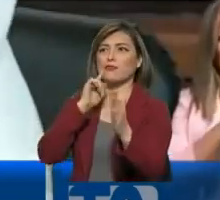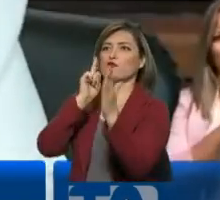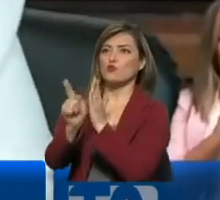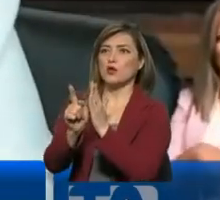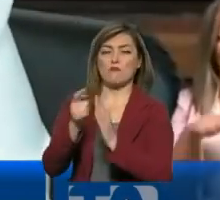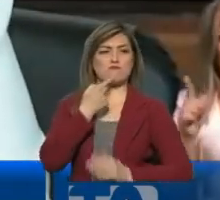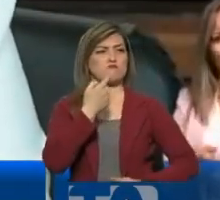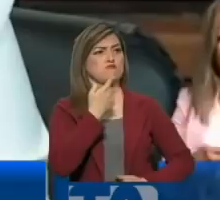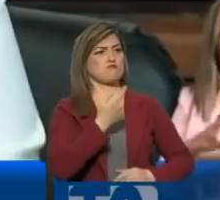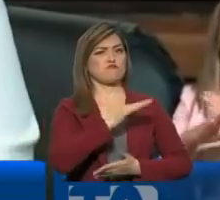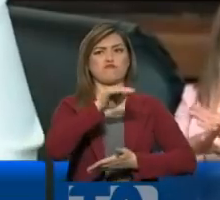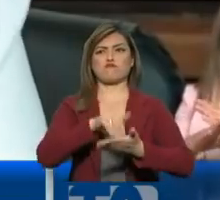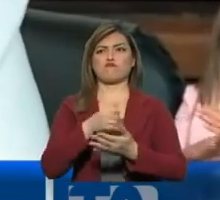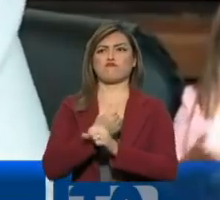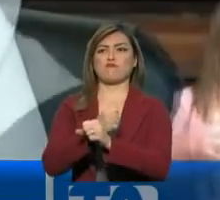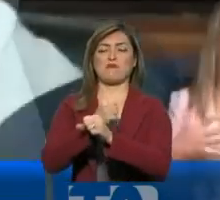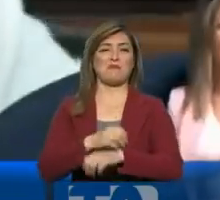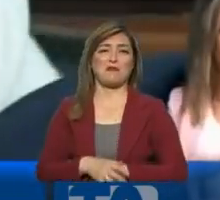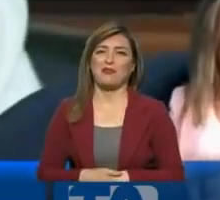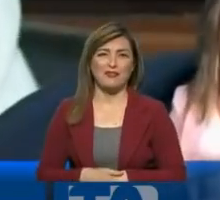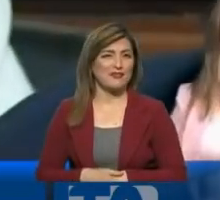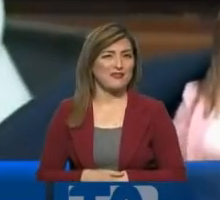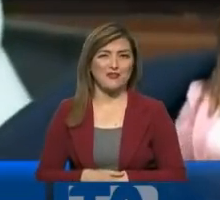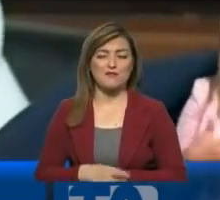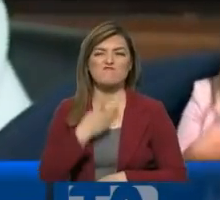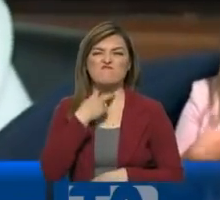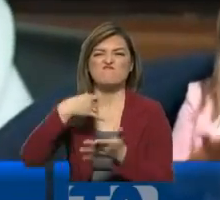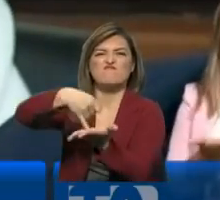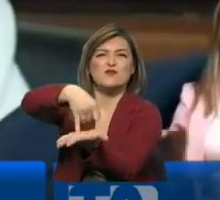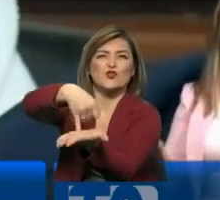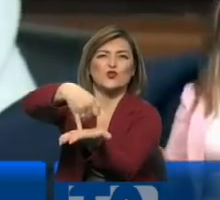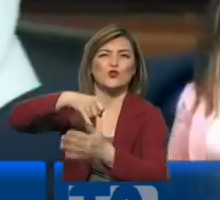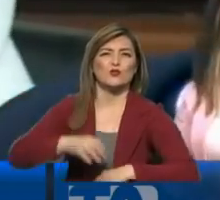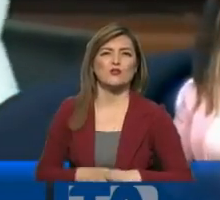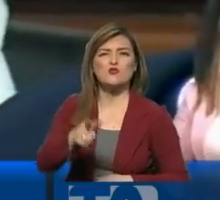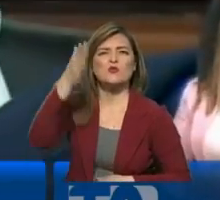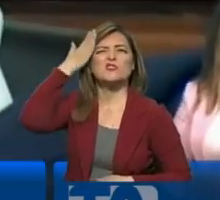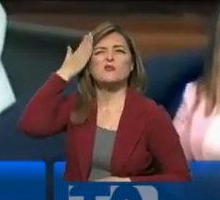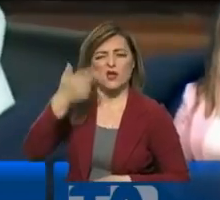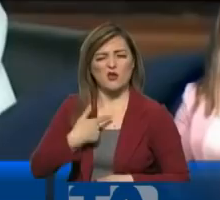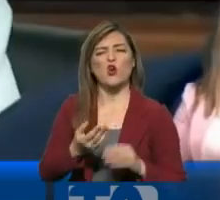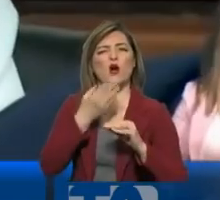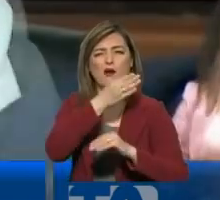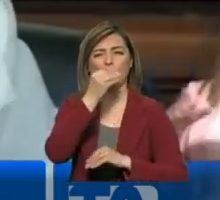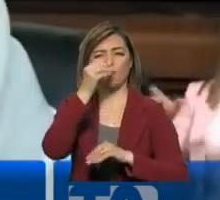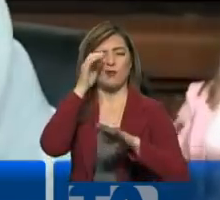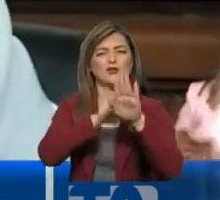de defender lo que dicen que han hecho. Miedoso. ¿Cómo? ¿Cómo sabía cómo íbamos a votar?